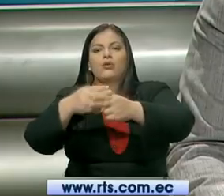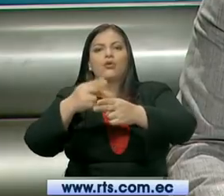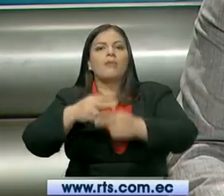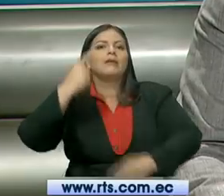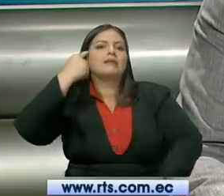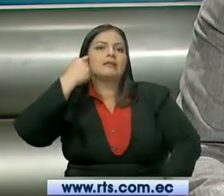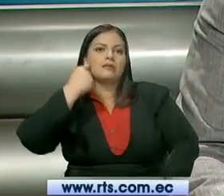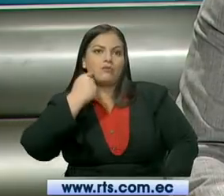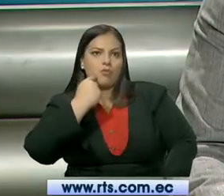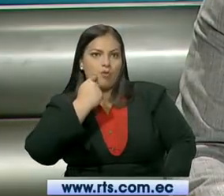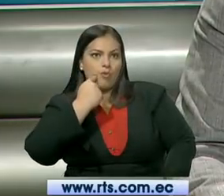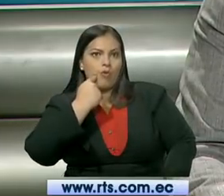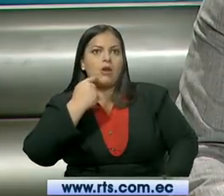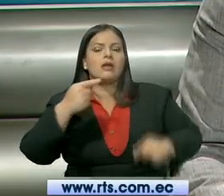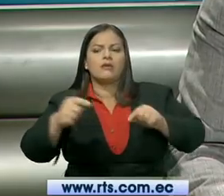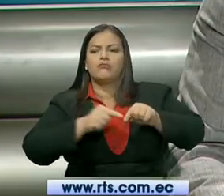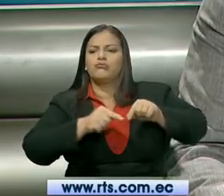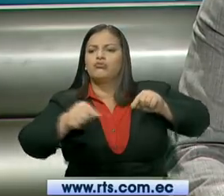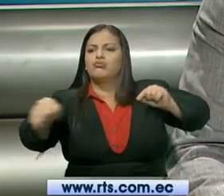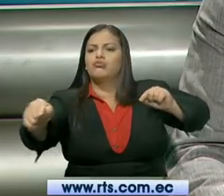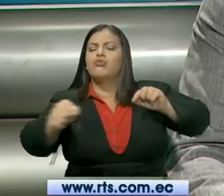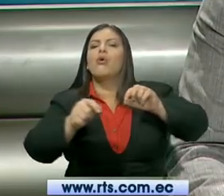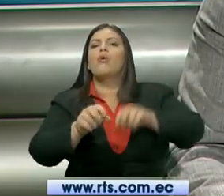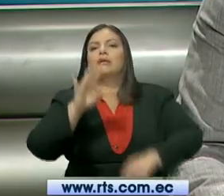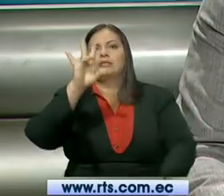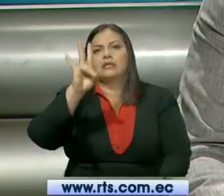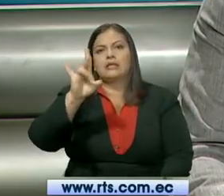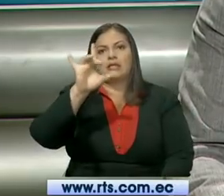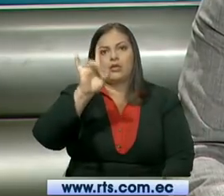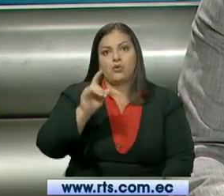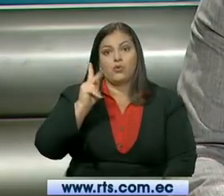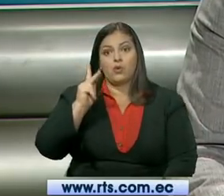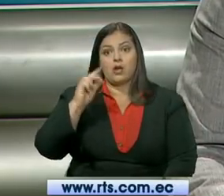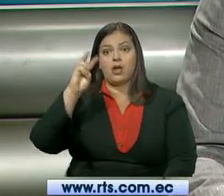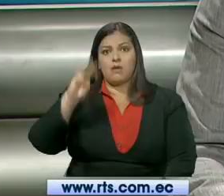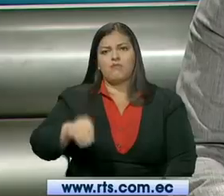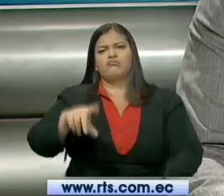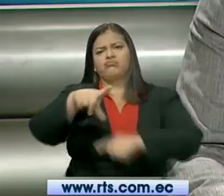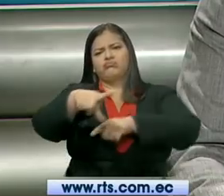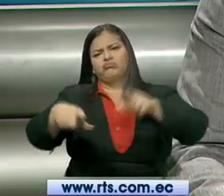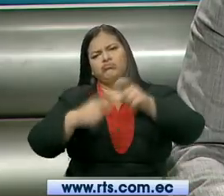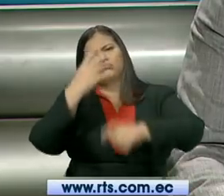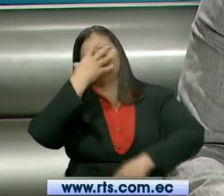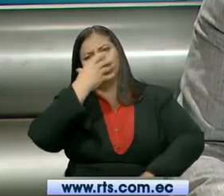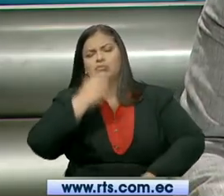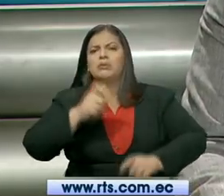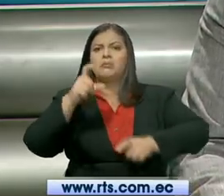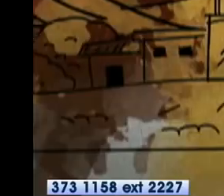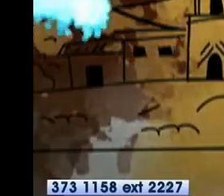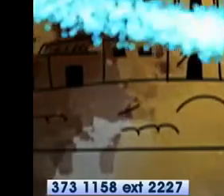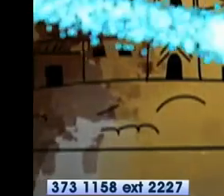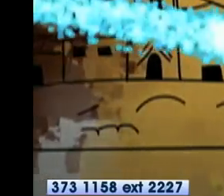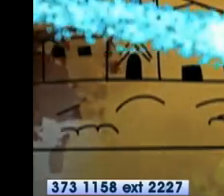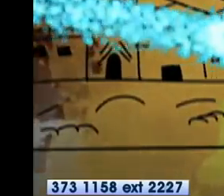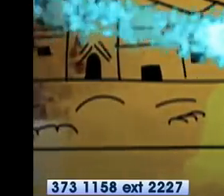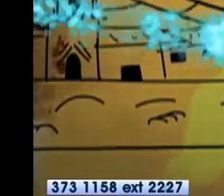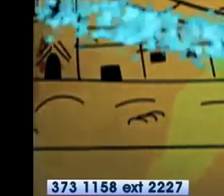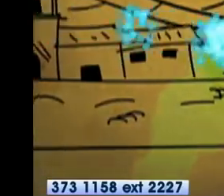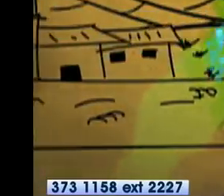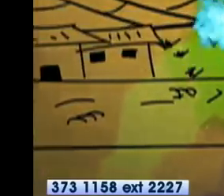tropical, recibe cada año la visita de numerosos turistas atraídos por sus diversas festividades.